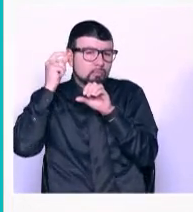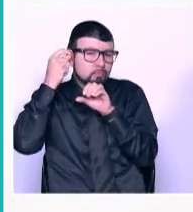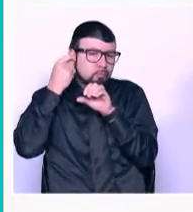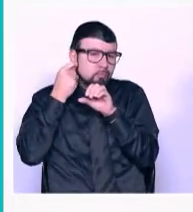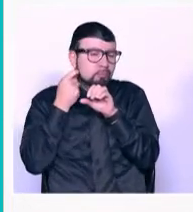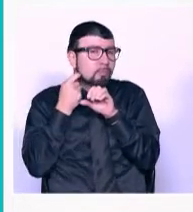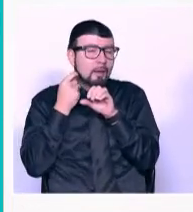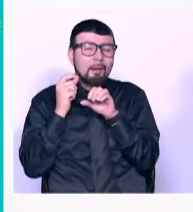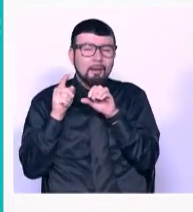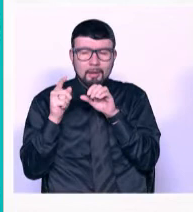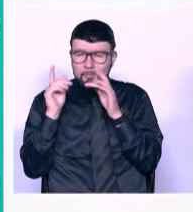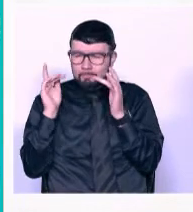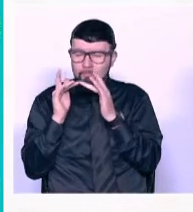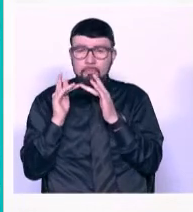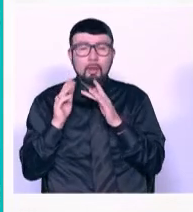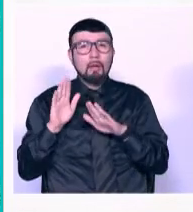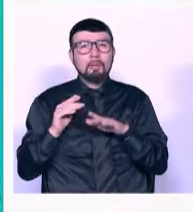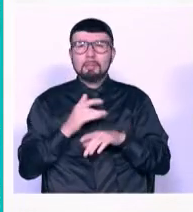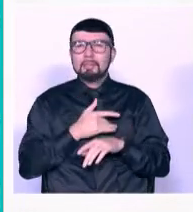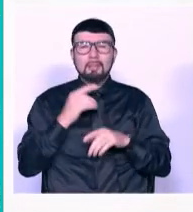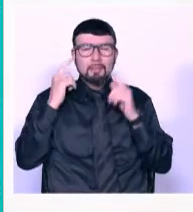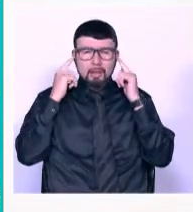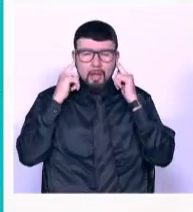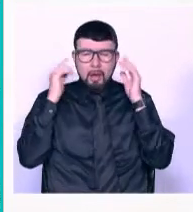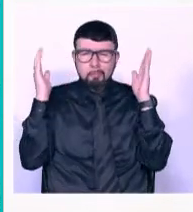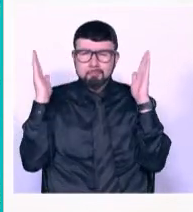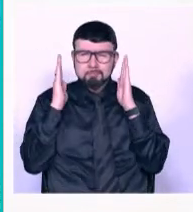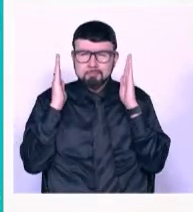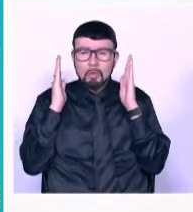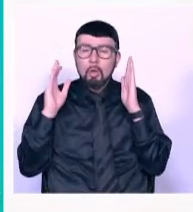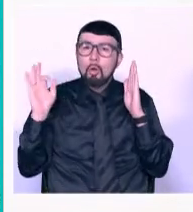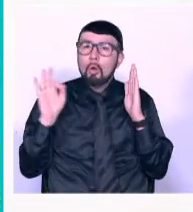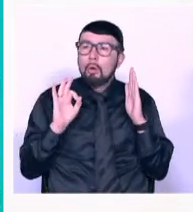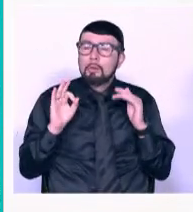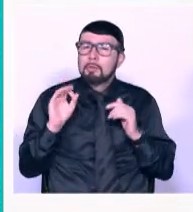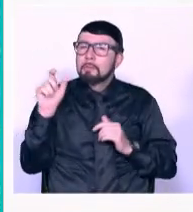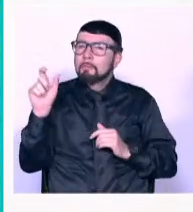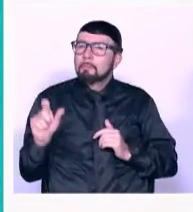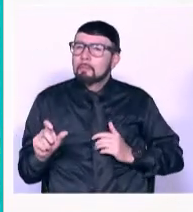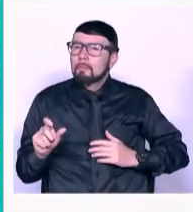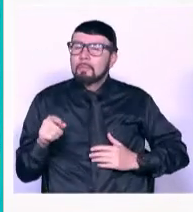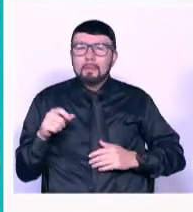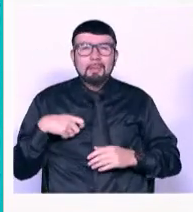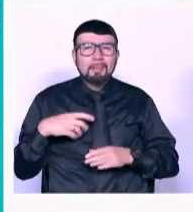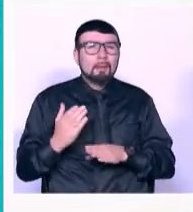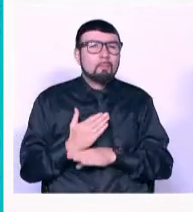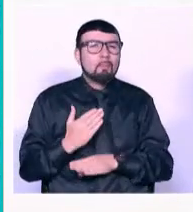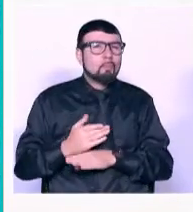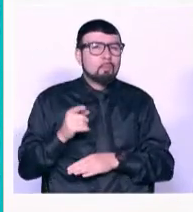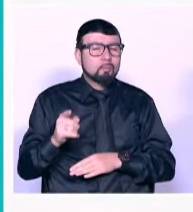a veces hay sensación de oídos tapados o el paciente tiene problemas